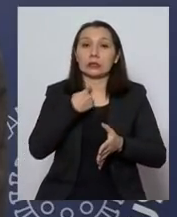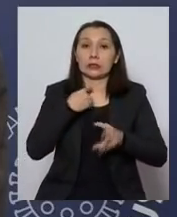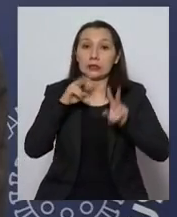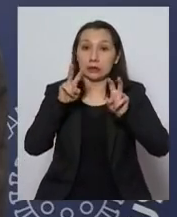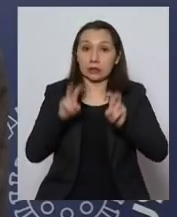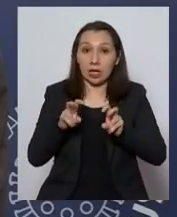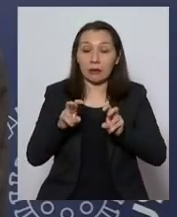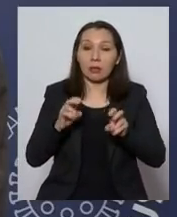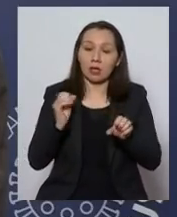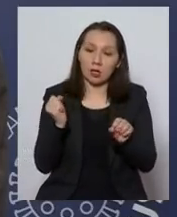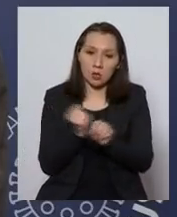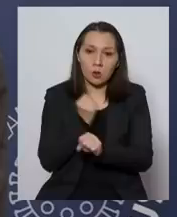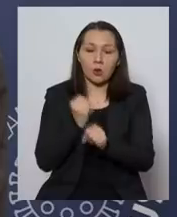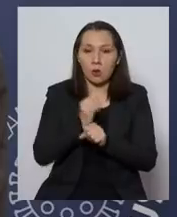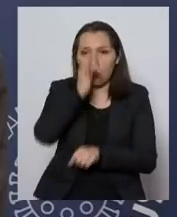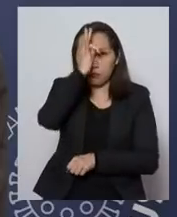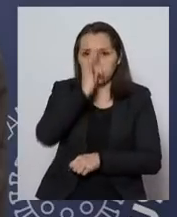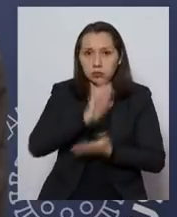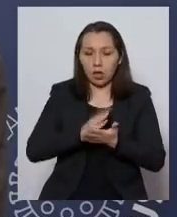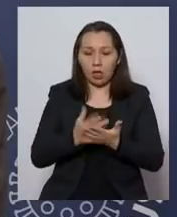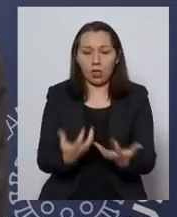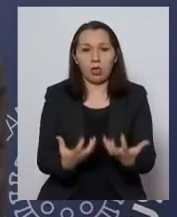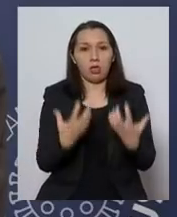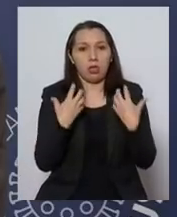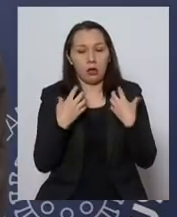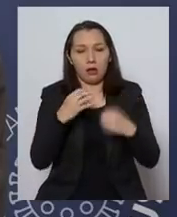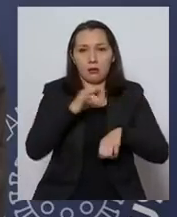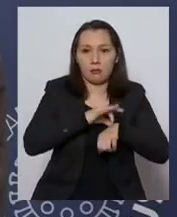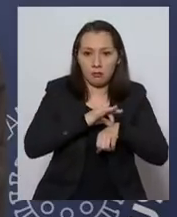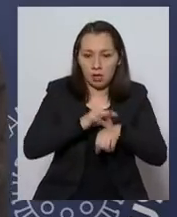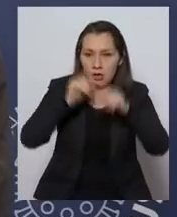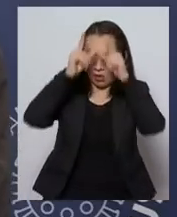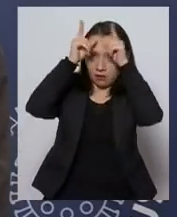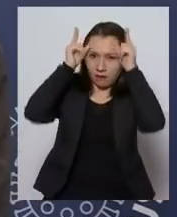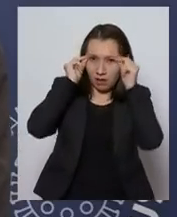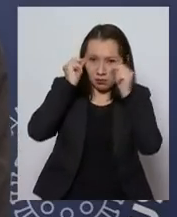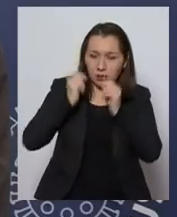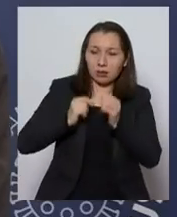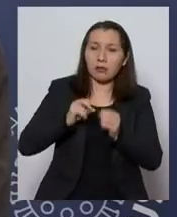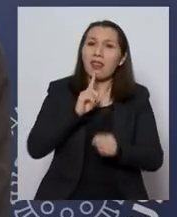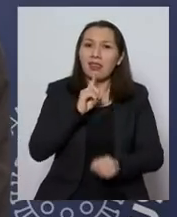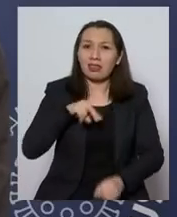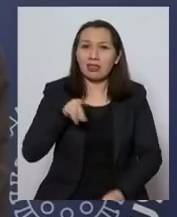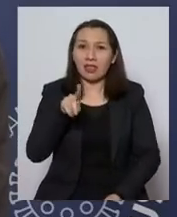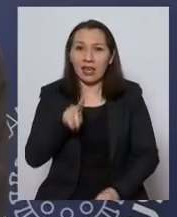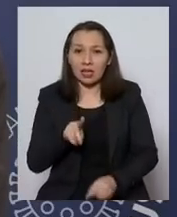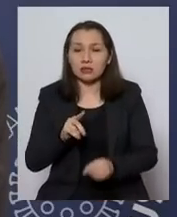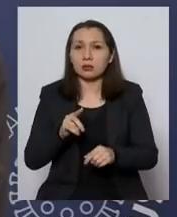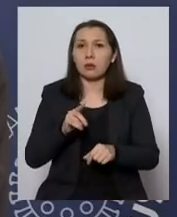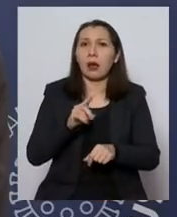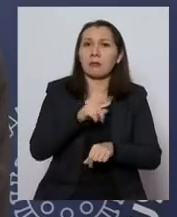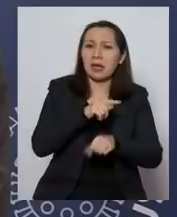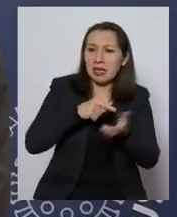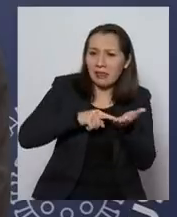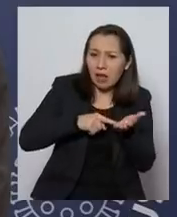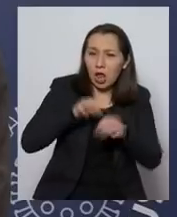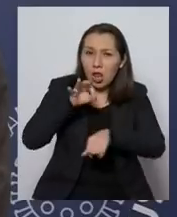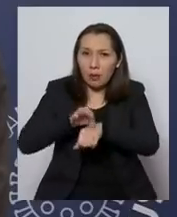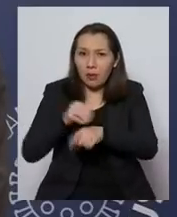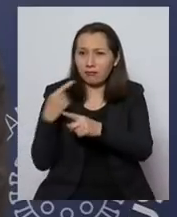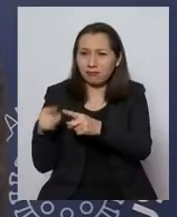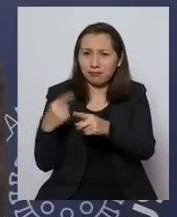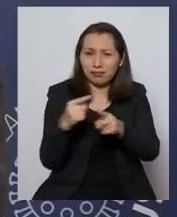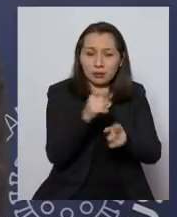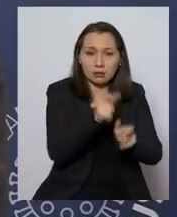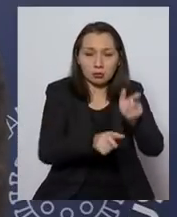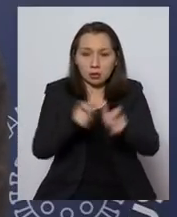sobre el personal de salud, médicos, enfermeras, auxiliares, TENS, tecnólogos médicos. Ellos